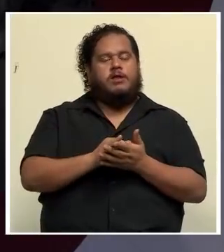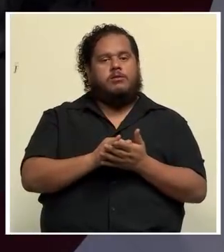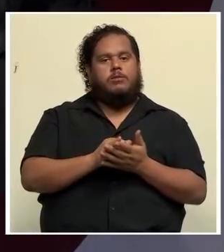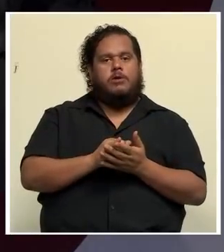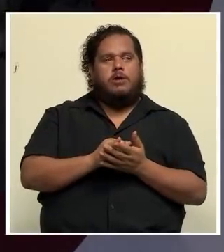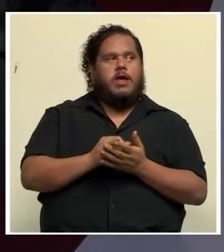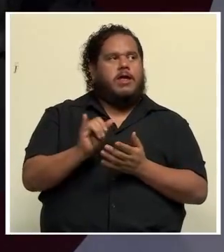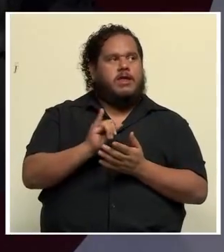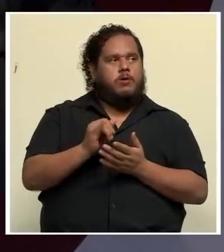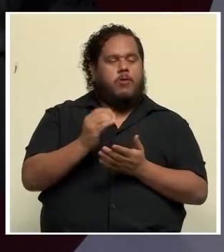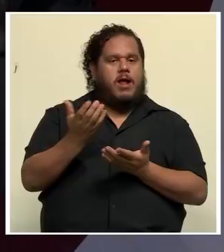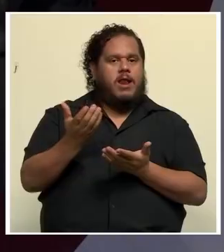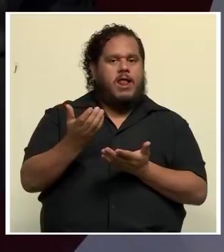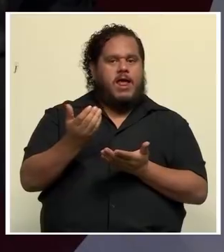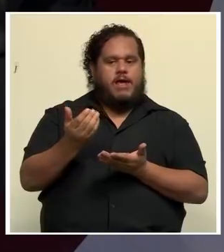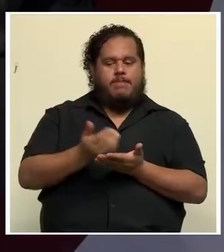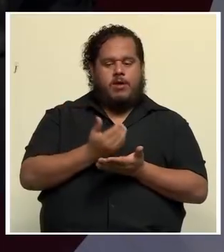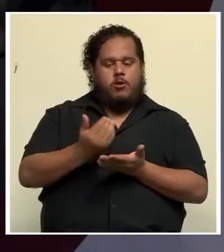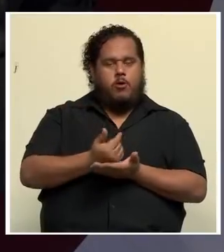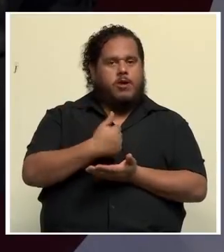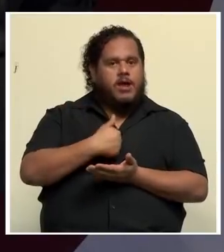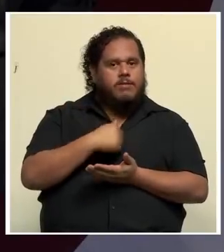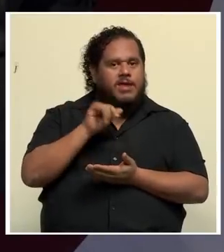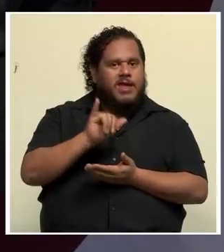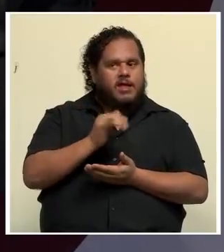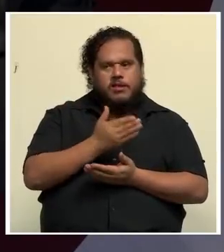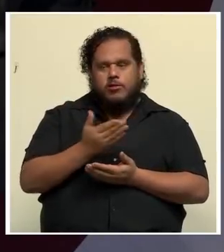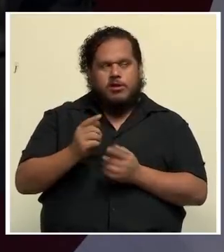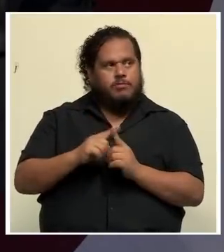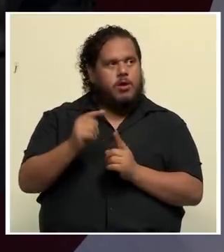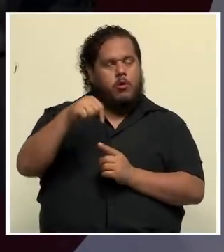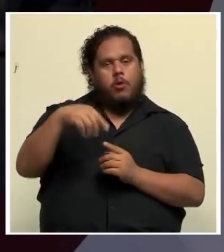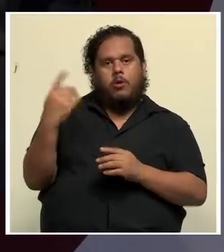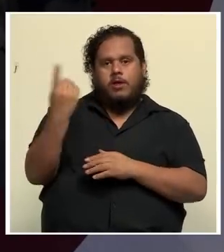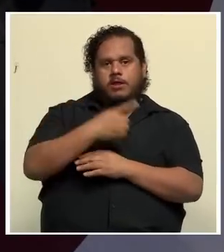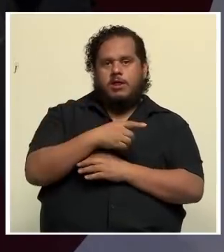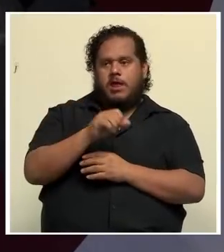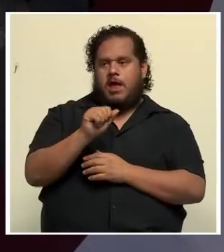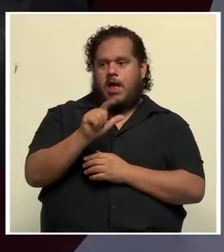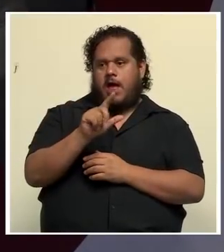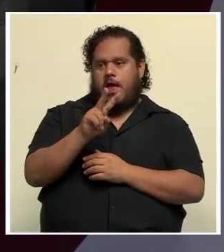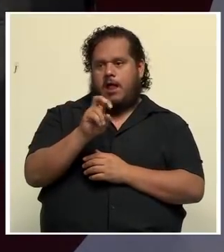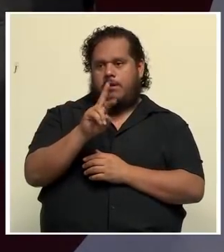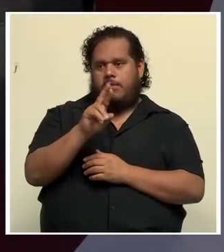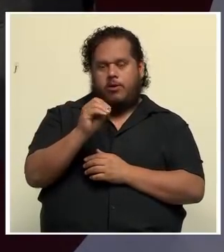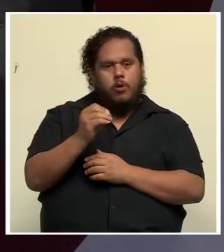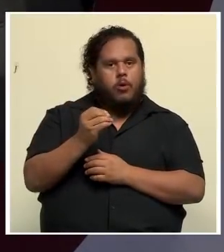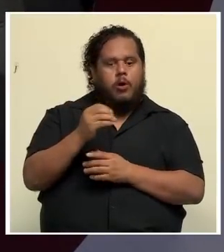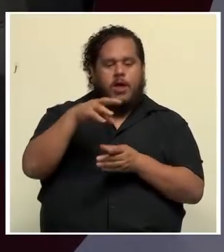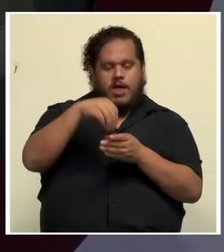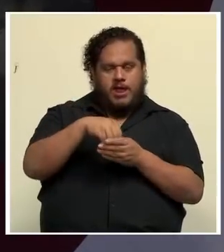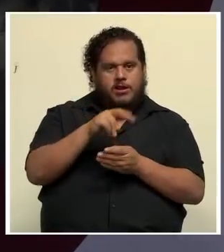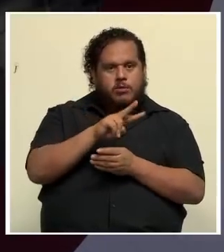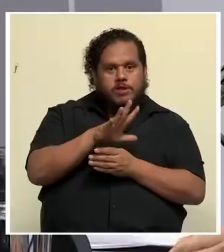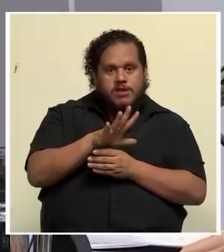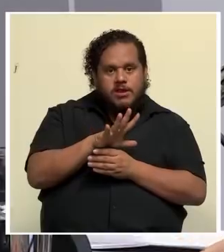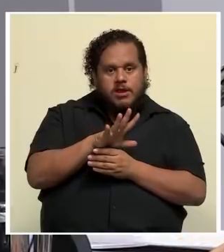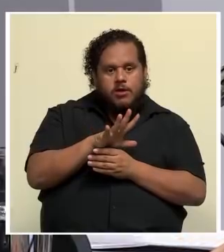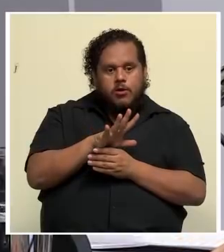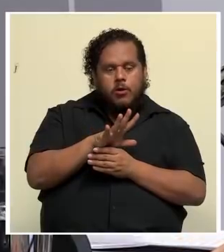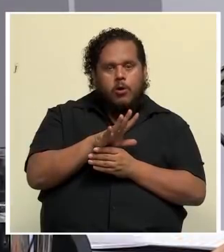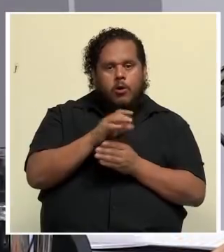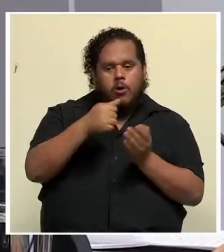también me cobran esas cosas. Pero hoy en día, Álvaro, entre los 25 candidatos que tenemos a